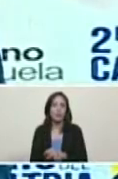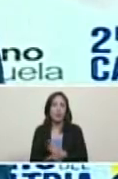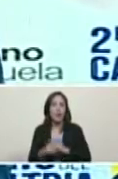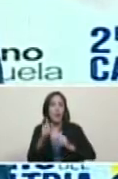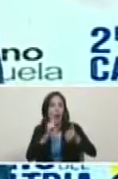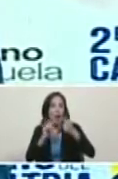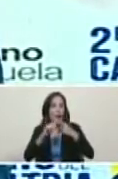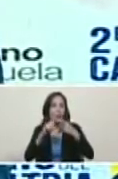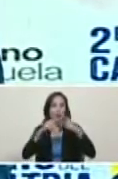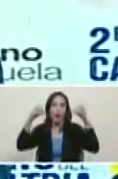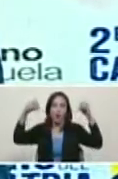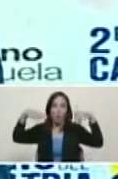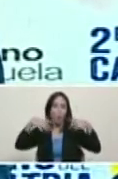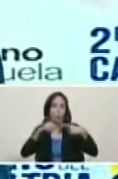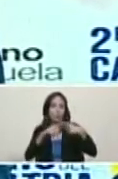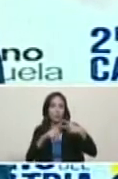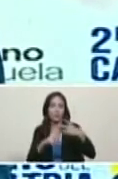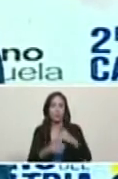Fundamental.